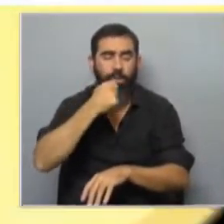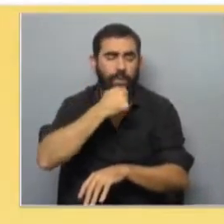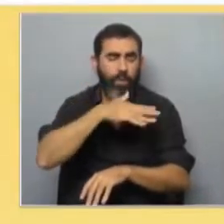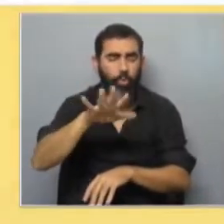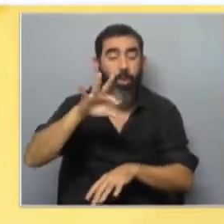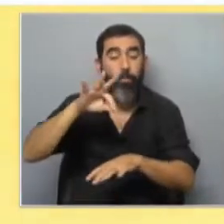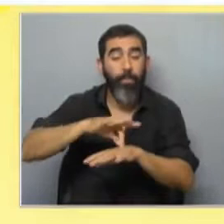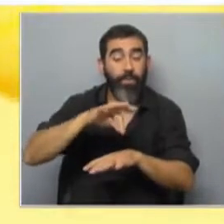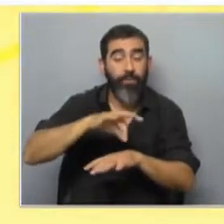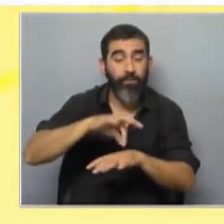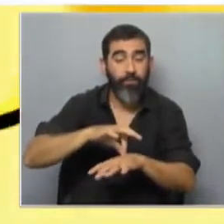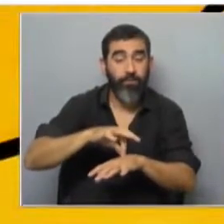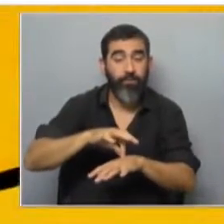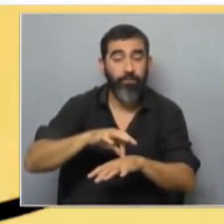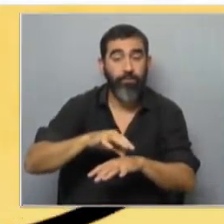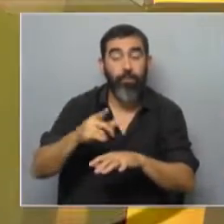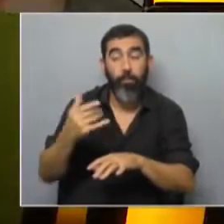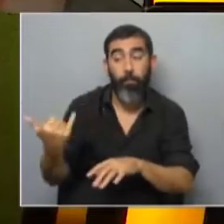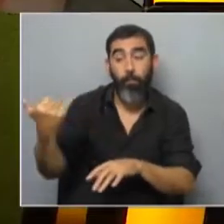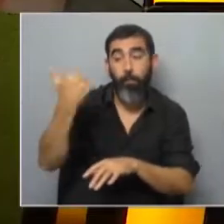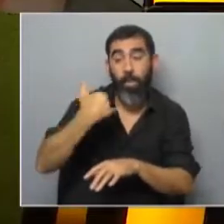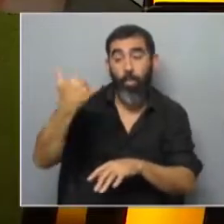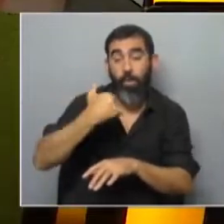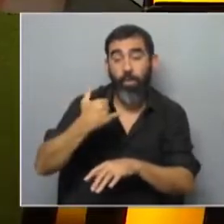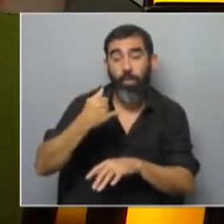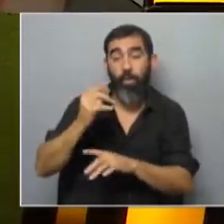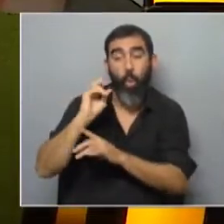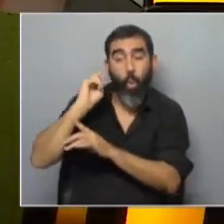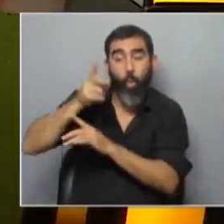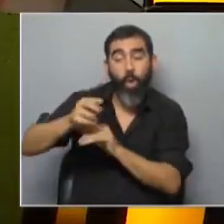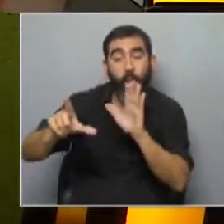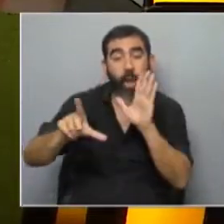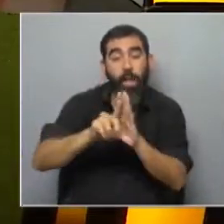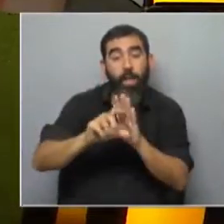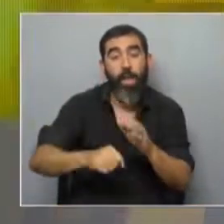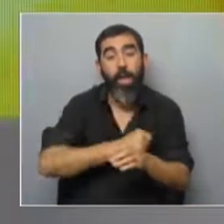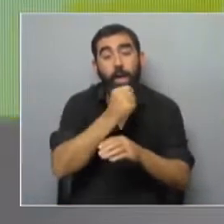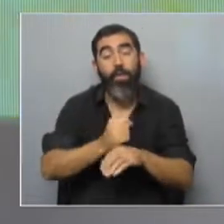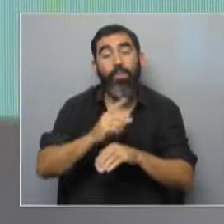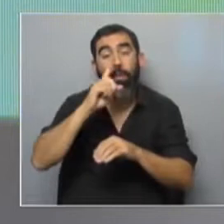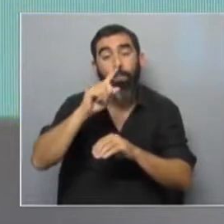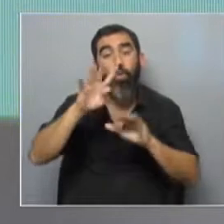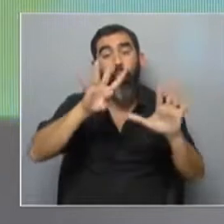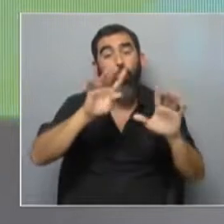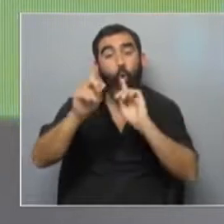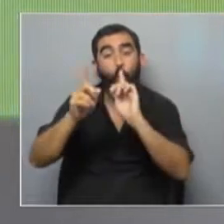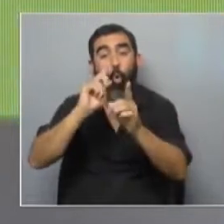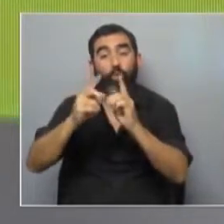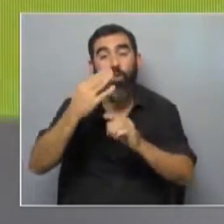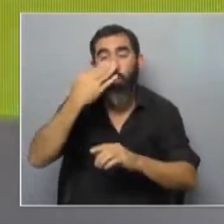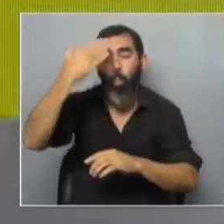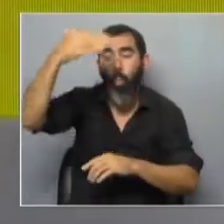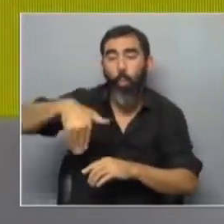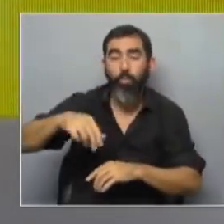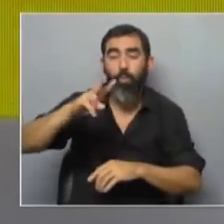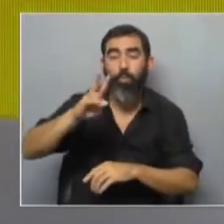medicina, me contó que fue obligatoria por ley en Uruguay hasta 1911 y que el último caso de